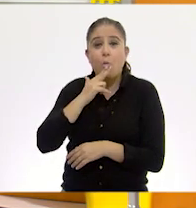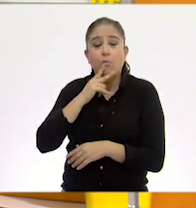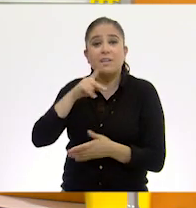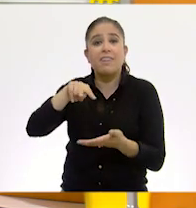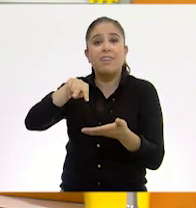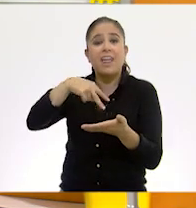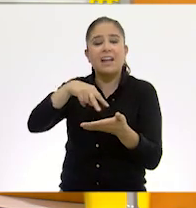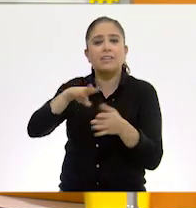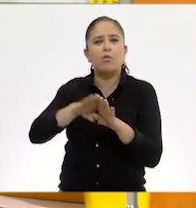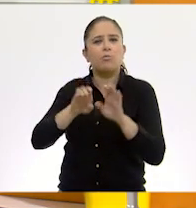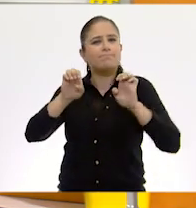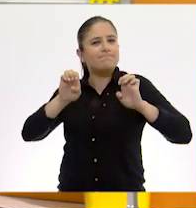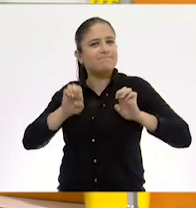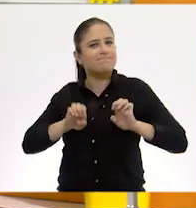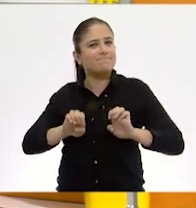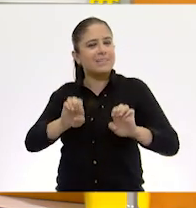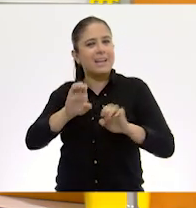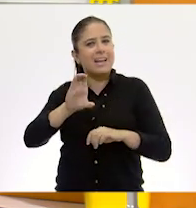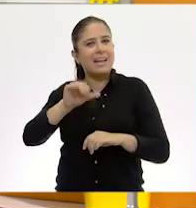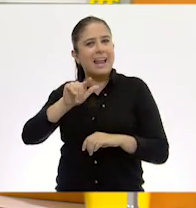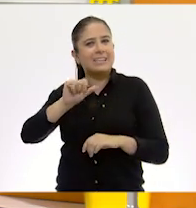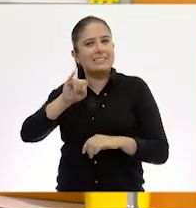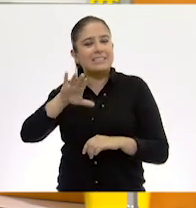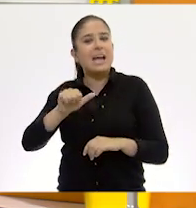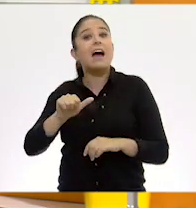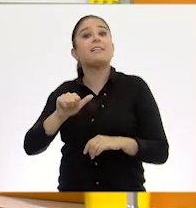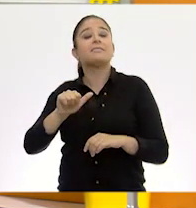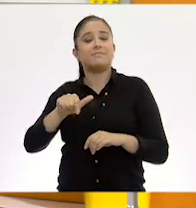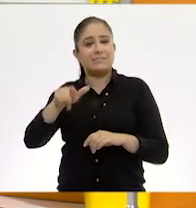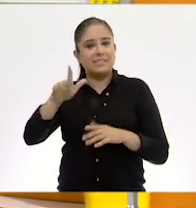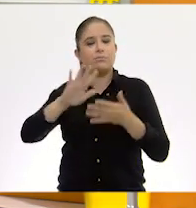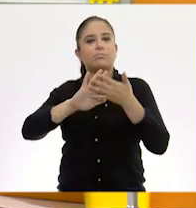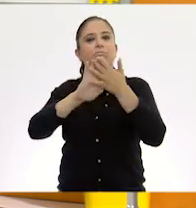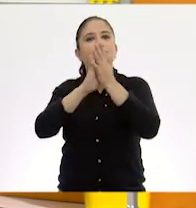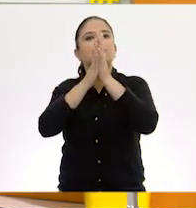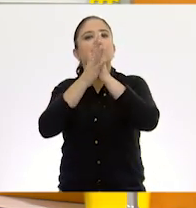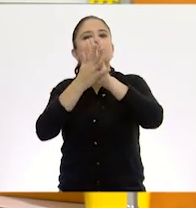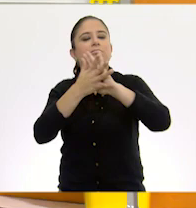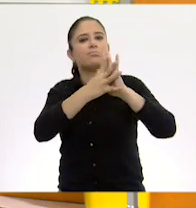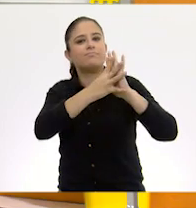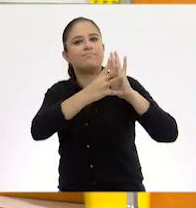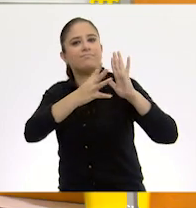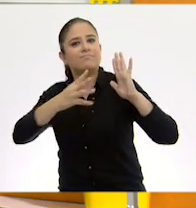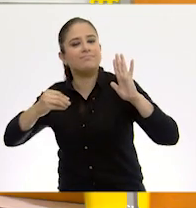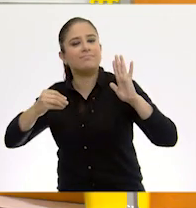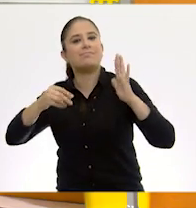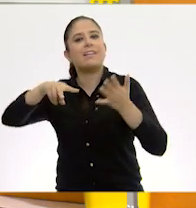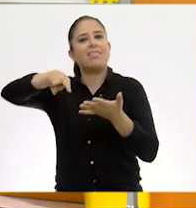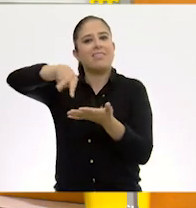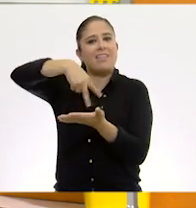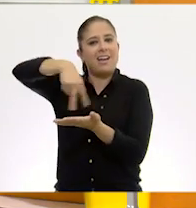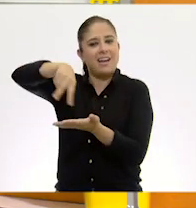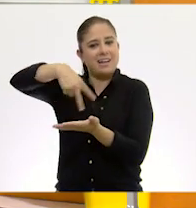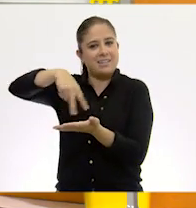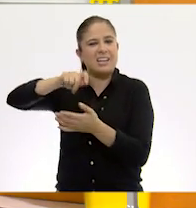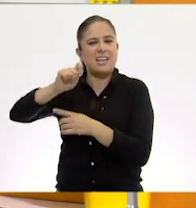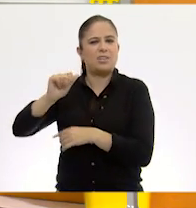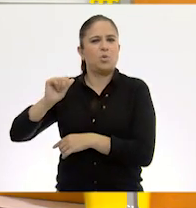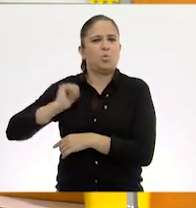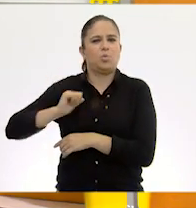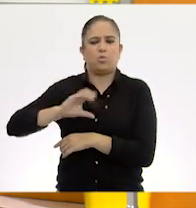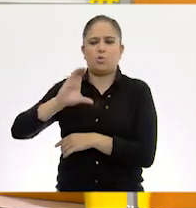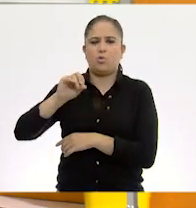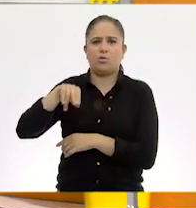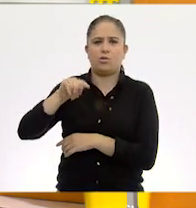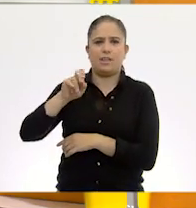danza clásica, pero les mete otros conceptos y entonces la va transformando y nos da por de la danza